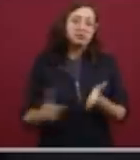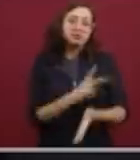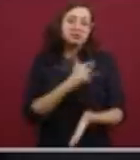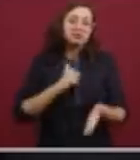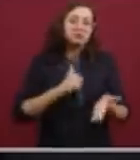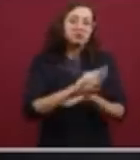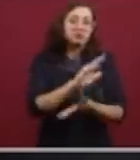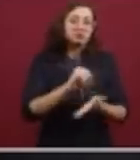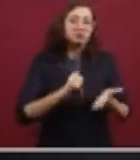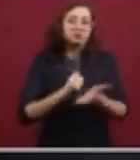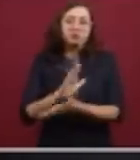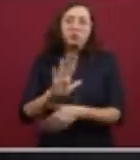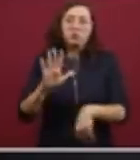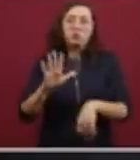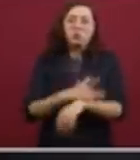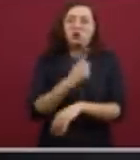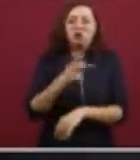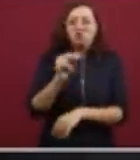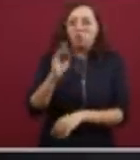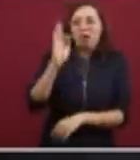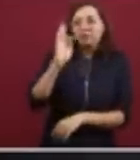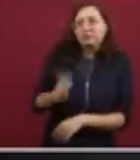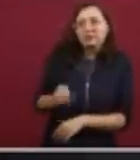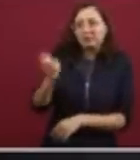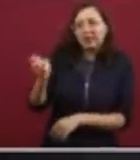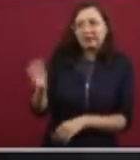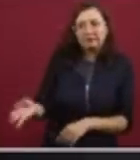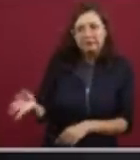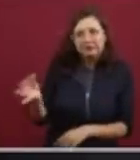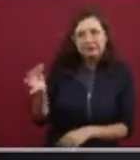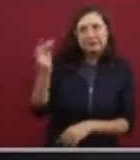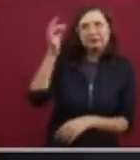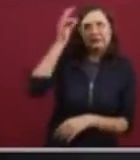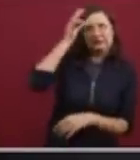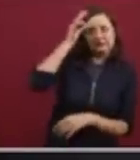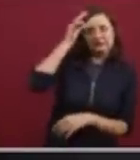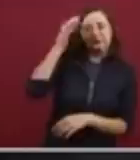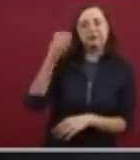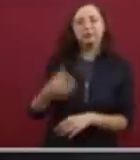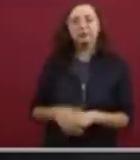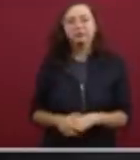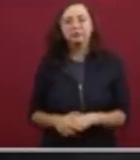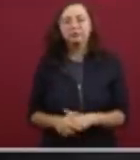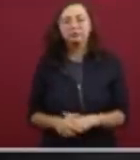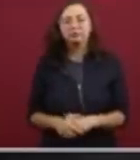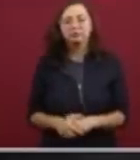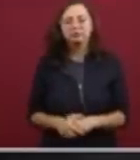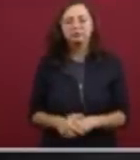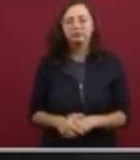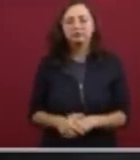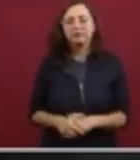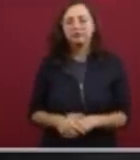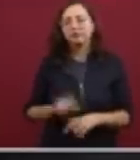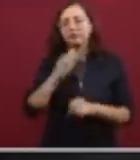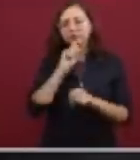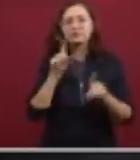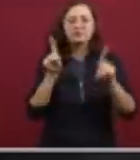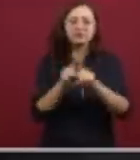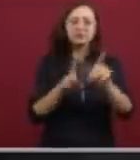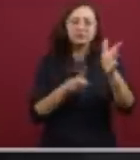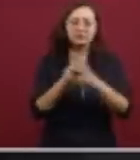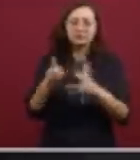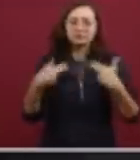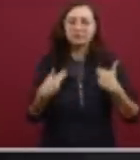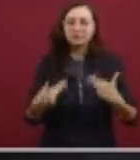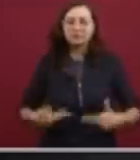esta situación. Además de estar protegido por el mecanismo para defensores de derechos humanos